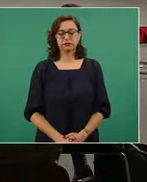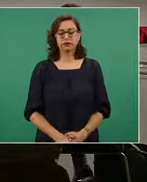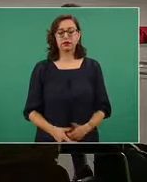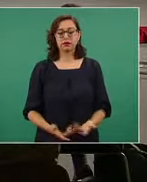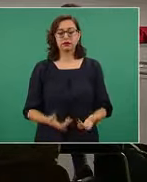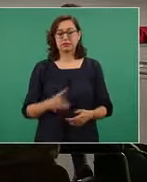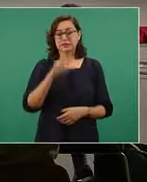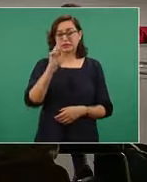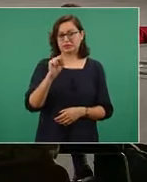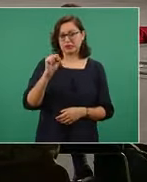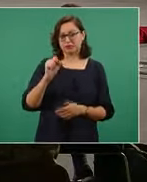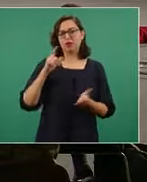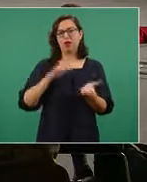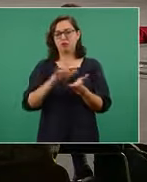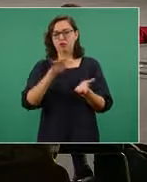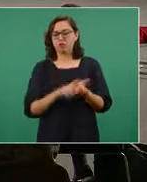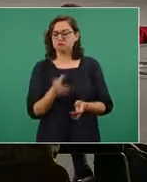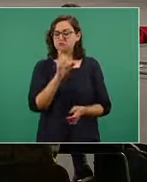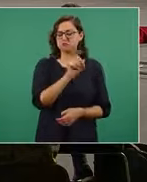Desde España, Pedro Sánchez,